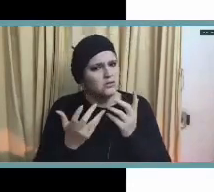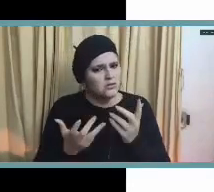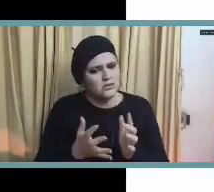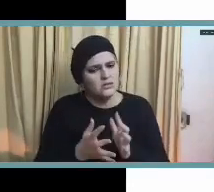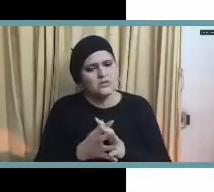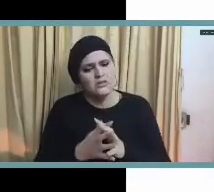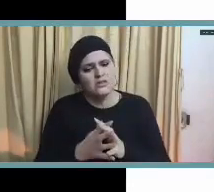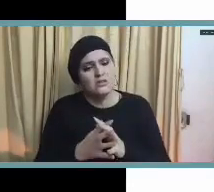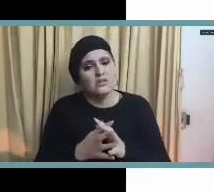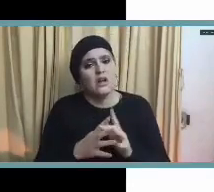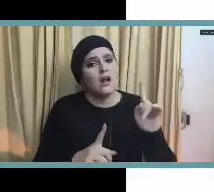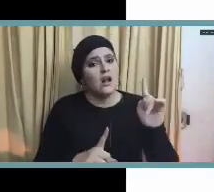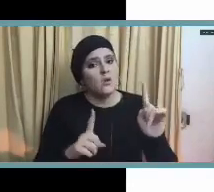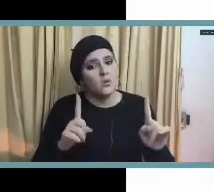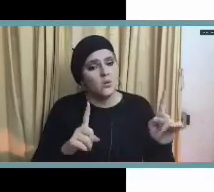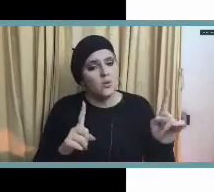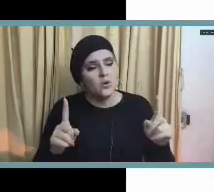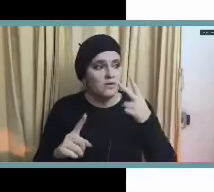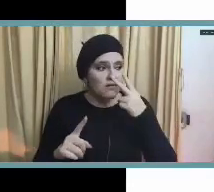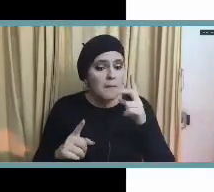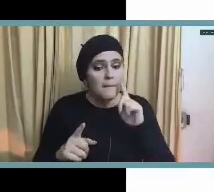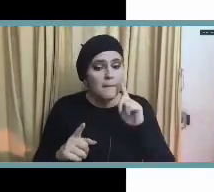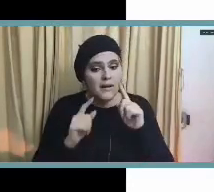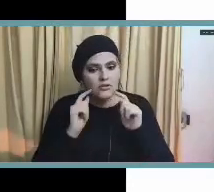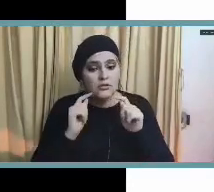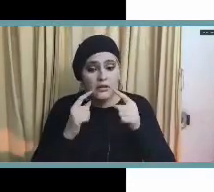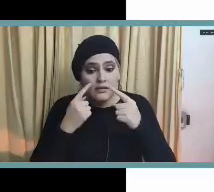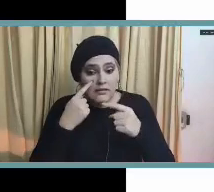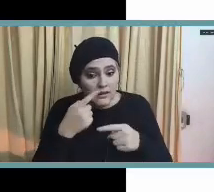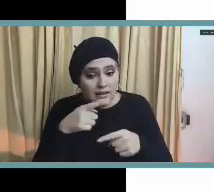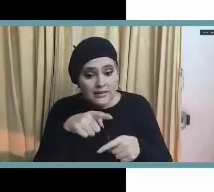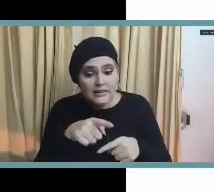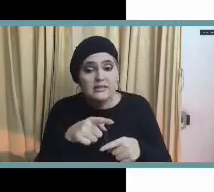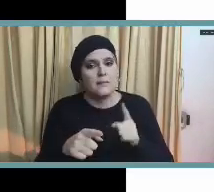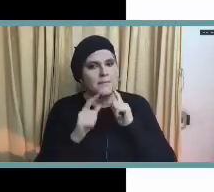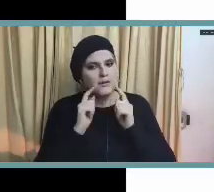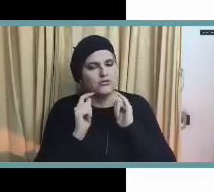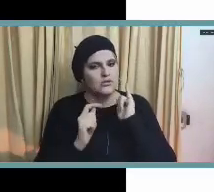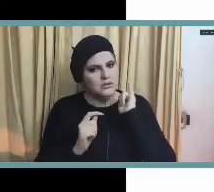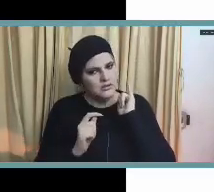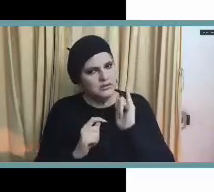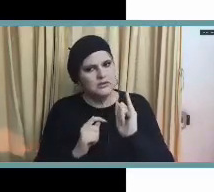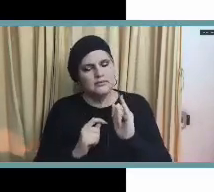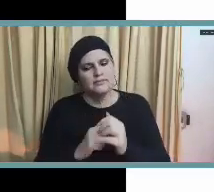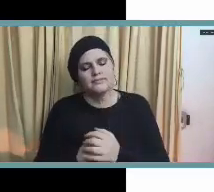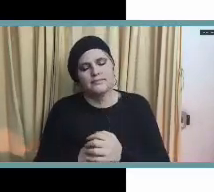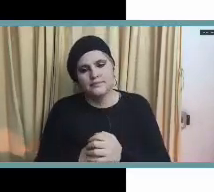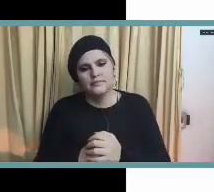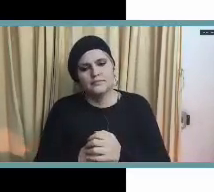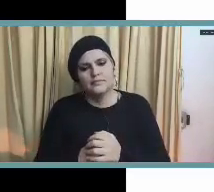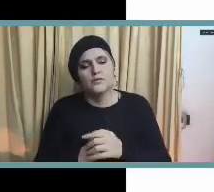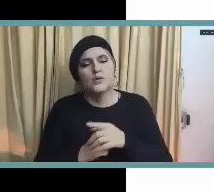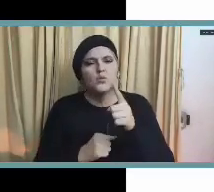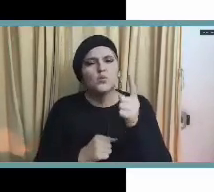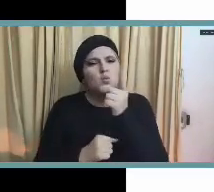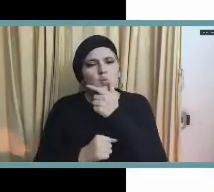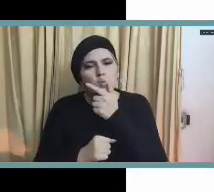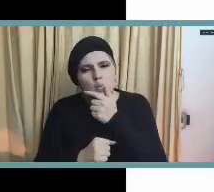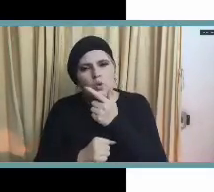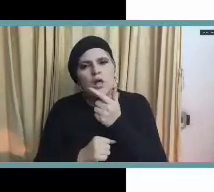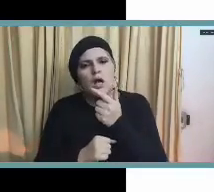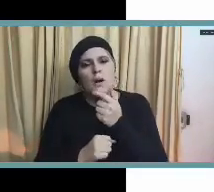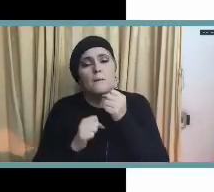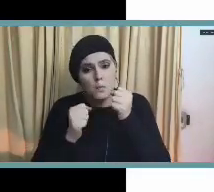placeos que puede que no sean tan peligrosos, pero esto es peligroso. Tenemos entonces que nosotros, si ustedes tienen dudas, nos pueden escribir